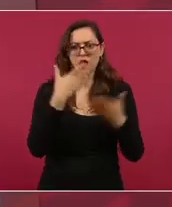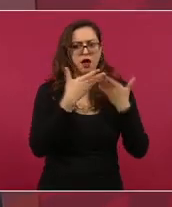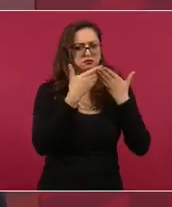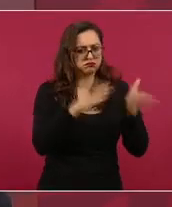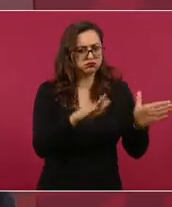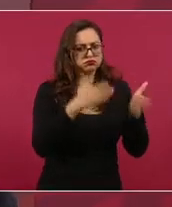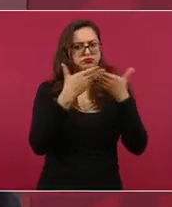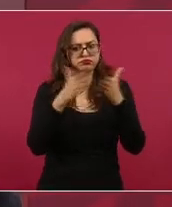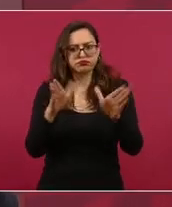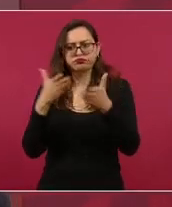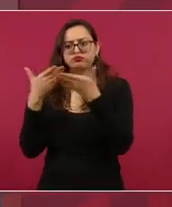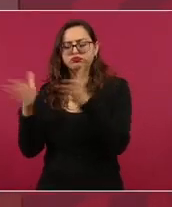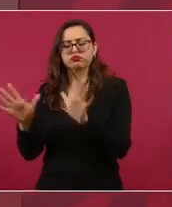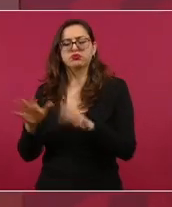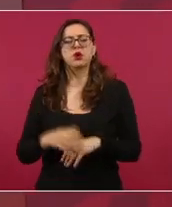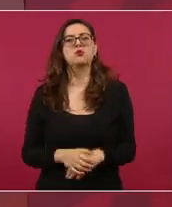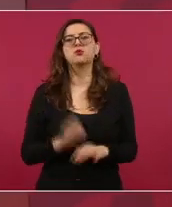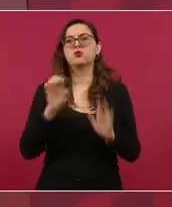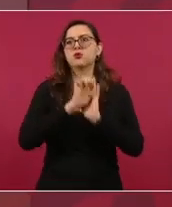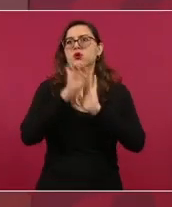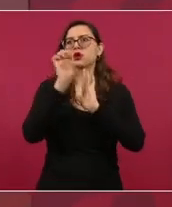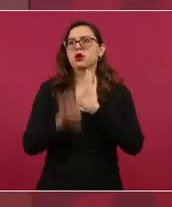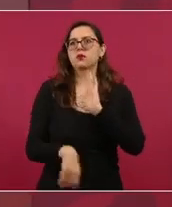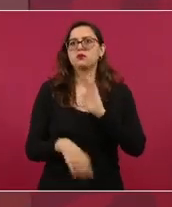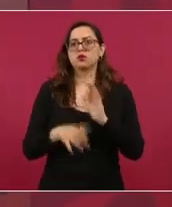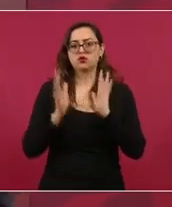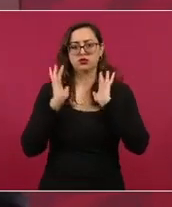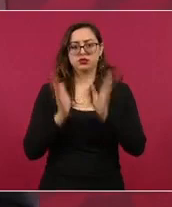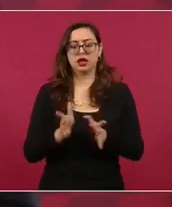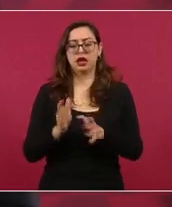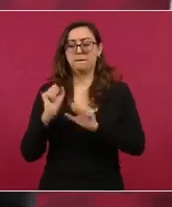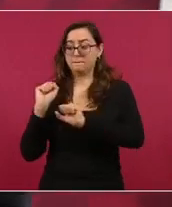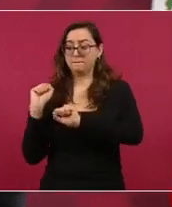Nosotros tenemos ya escuelas de béisbol.